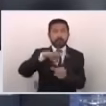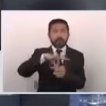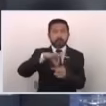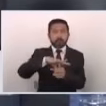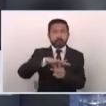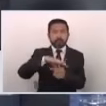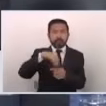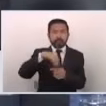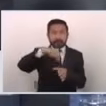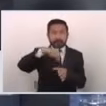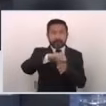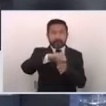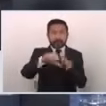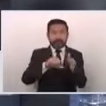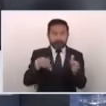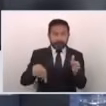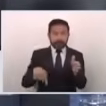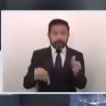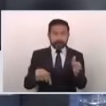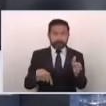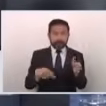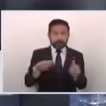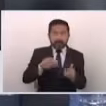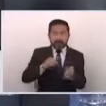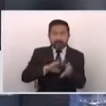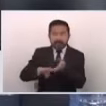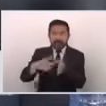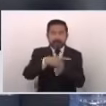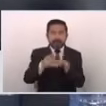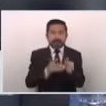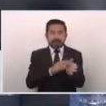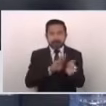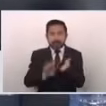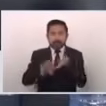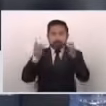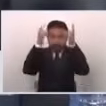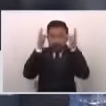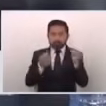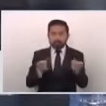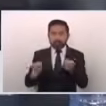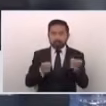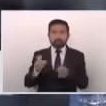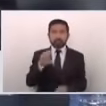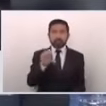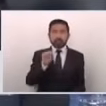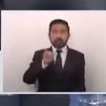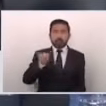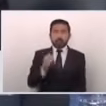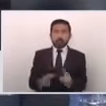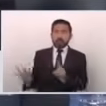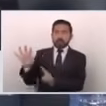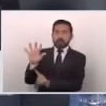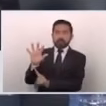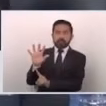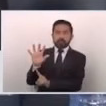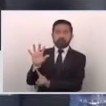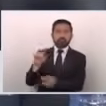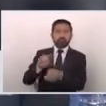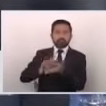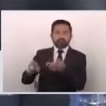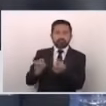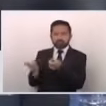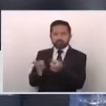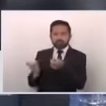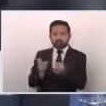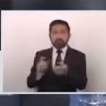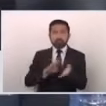en esta Asamblea Legislativa para comprar decisiones de magistrados de la Corte Suprema de Justicia, donde